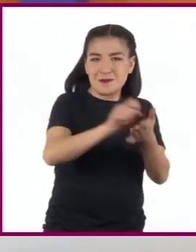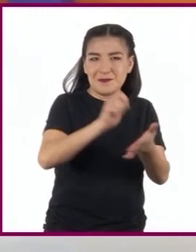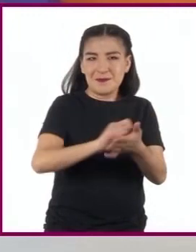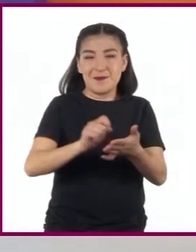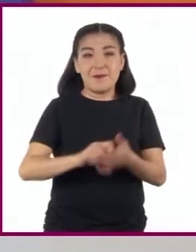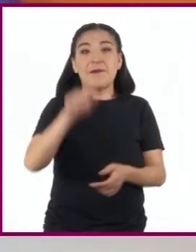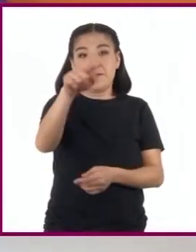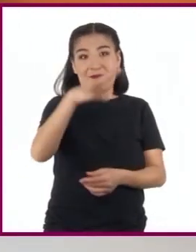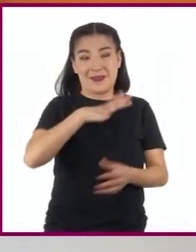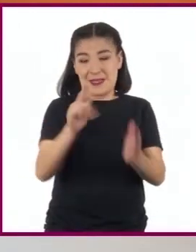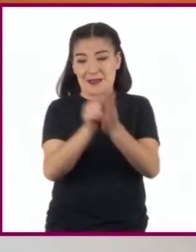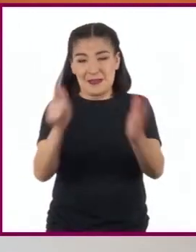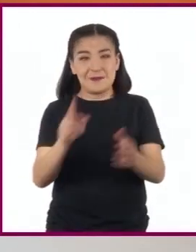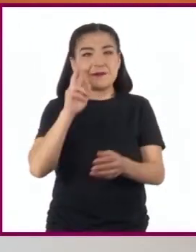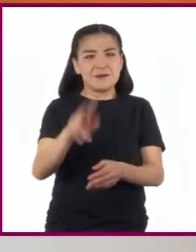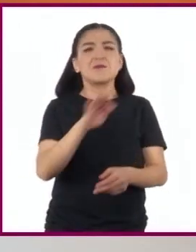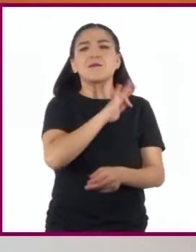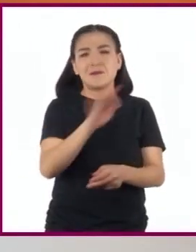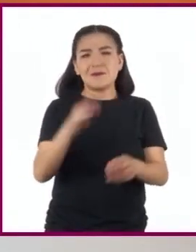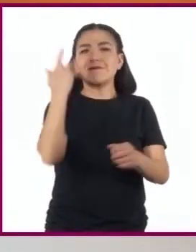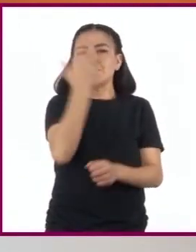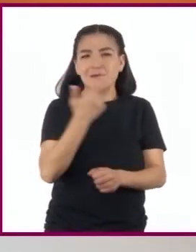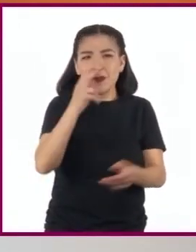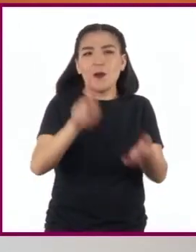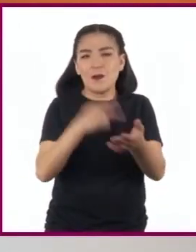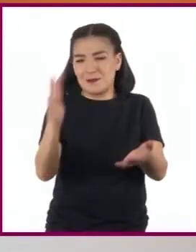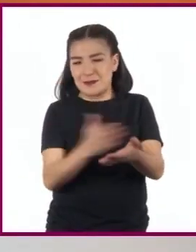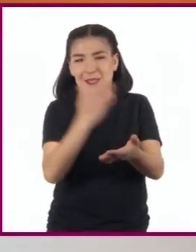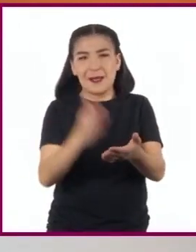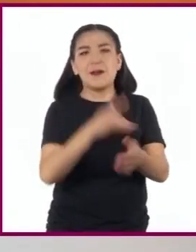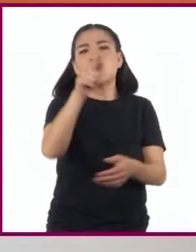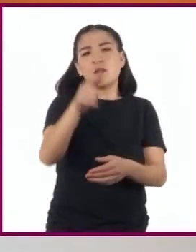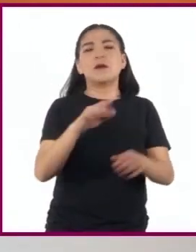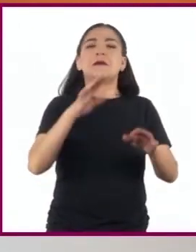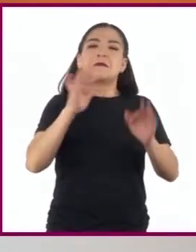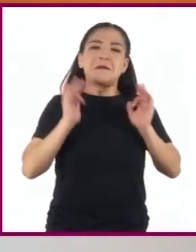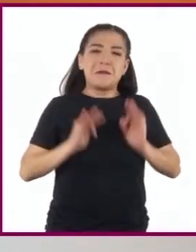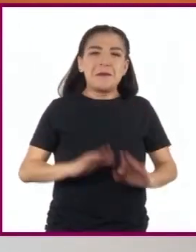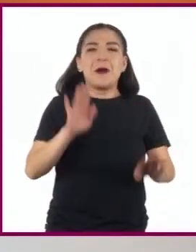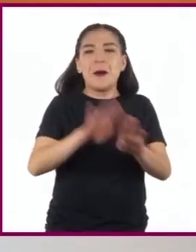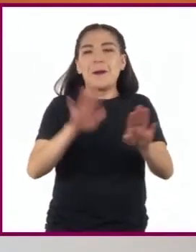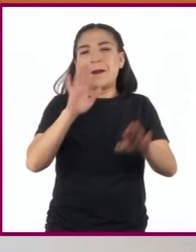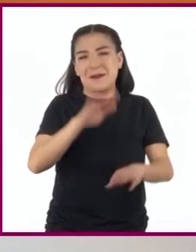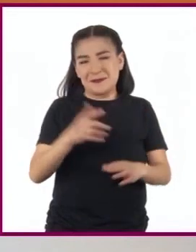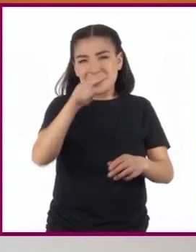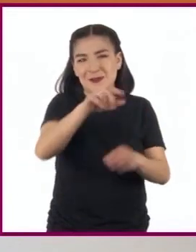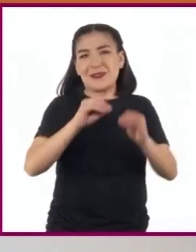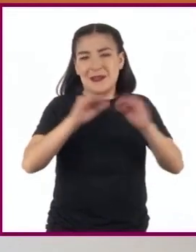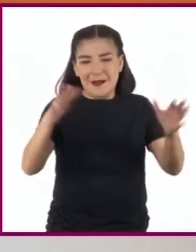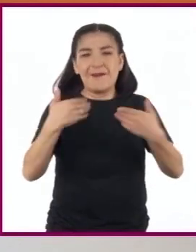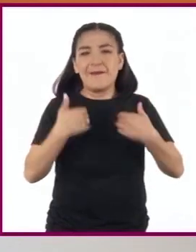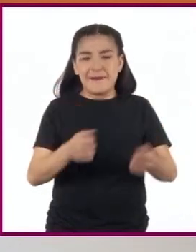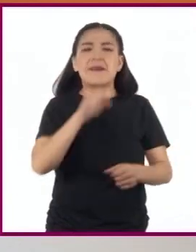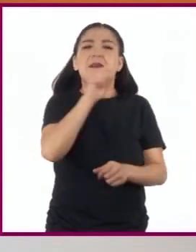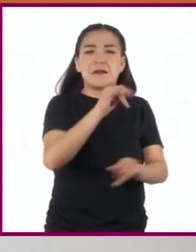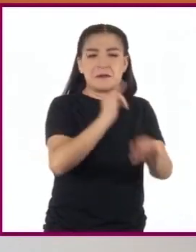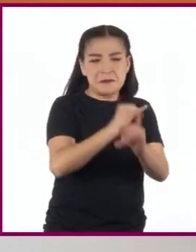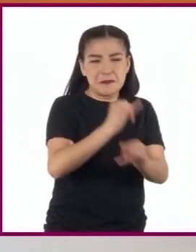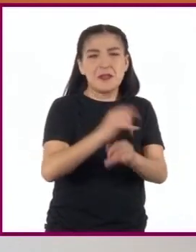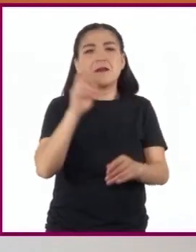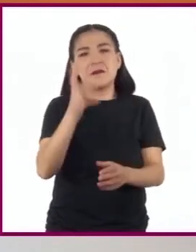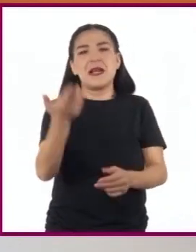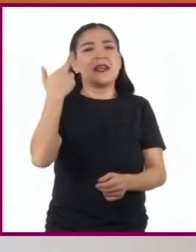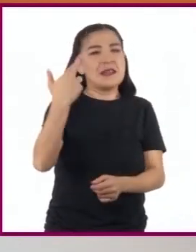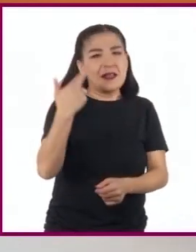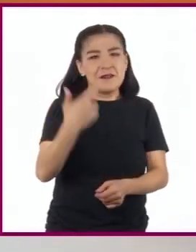libro de texto, pueden repasar este contenido de forma libre y consultar los diferentes medios de comunicación: